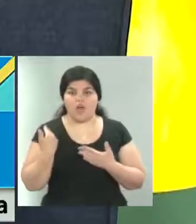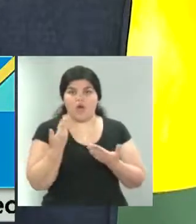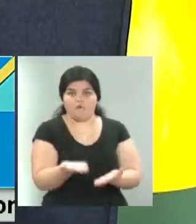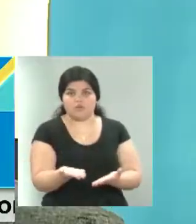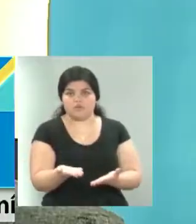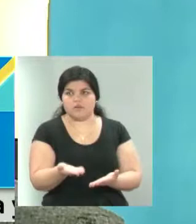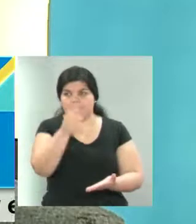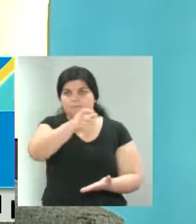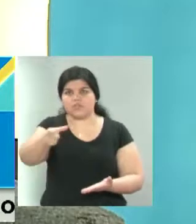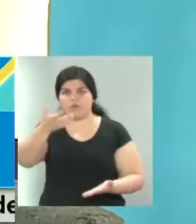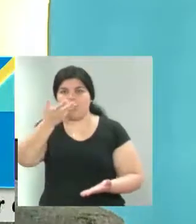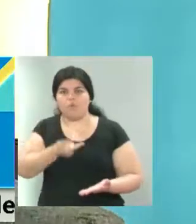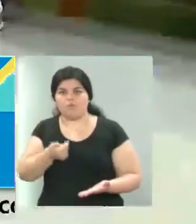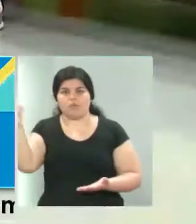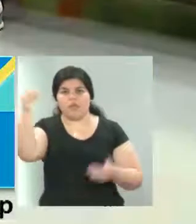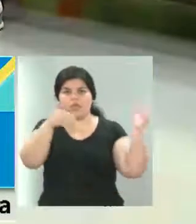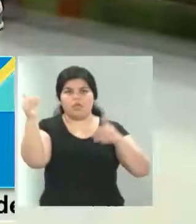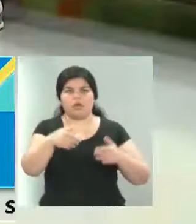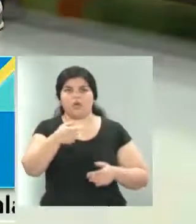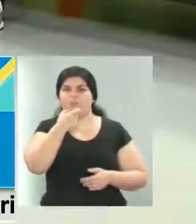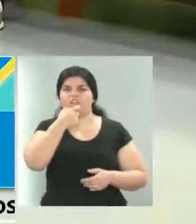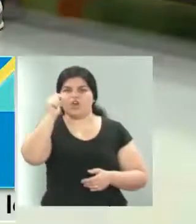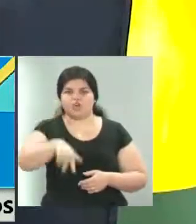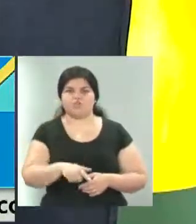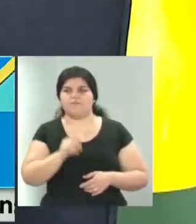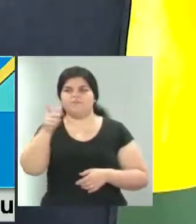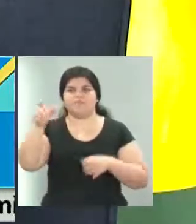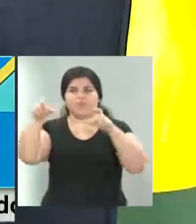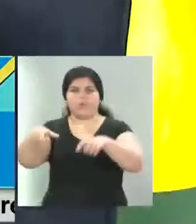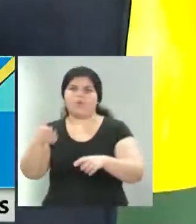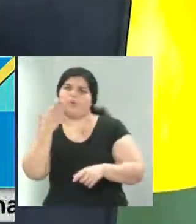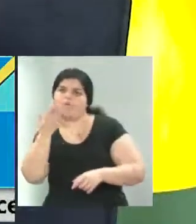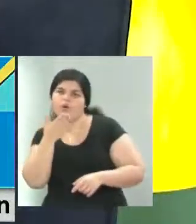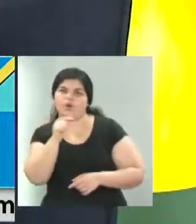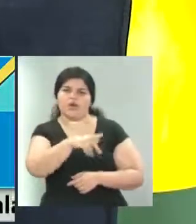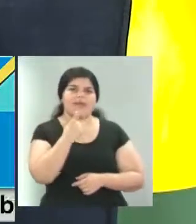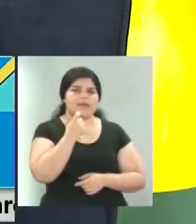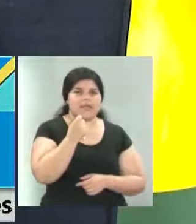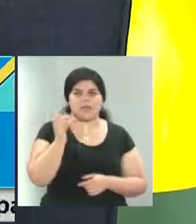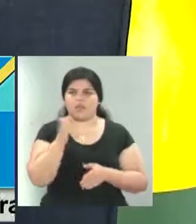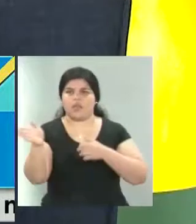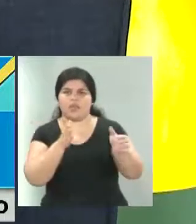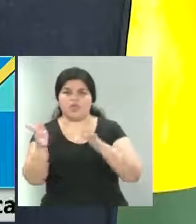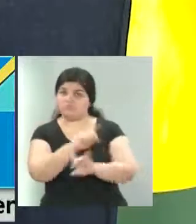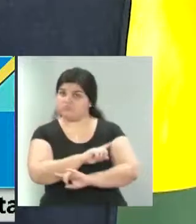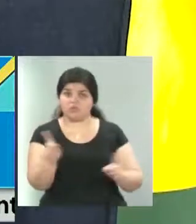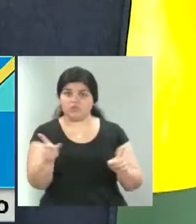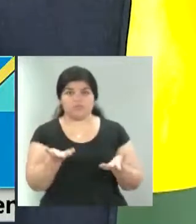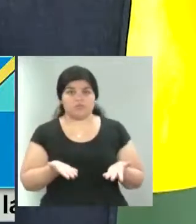venir a Mendoza. No se quiere meter en estos líos, en el Monumental o en la Bombonera que pasan por la ciudad. Le gusta acá, bien,